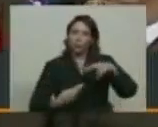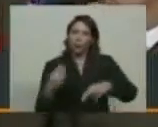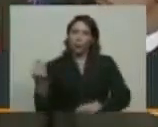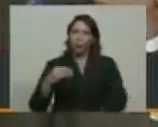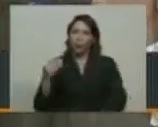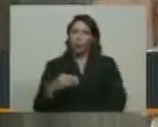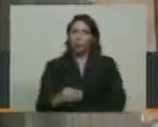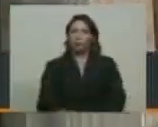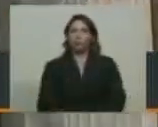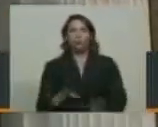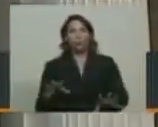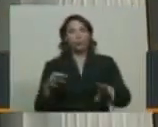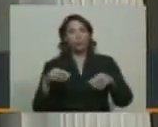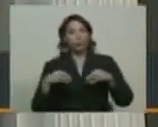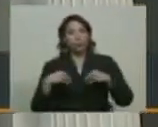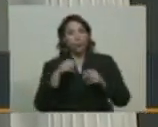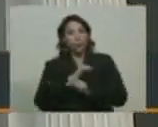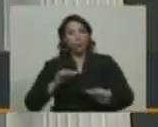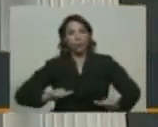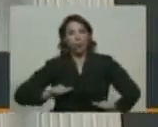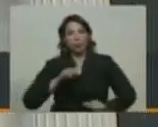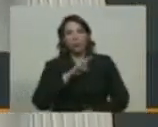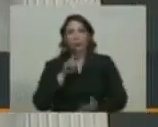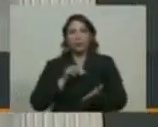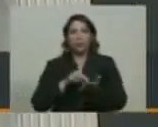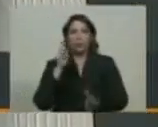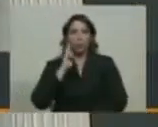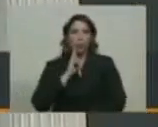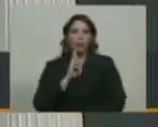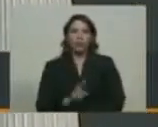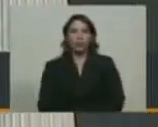han asumido como Fuerza Armada Nacional Bolivariana.